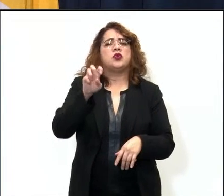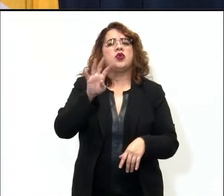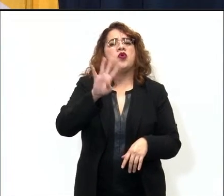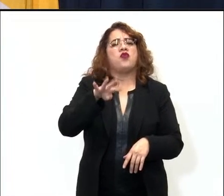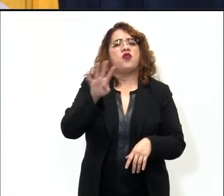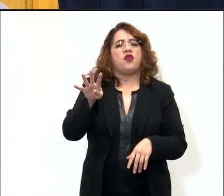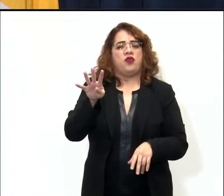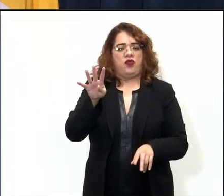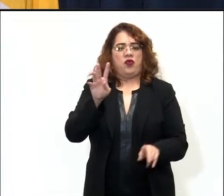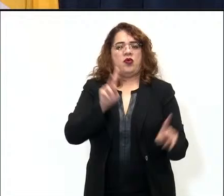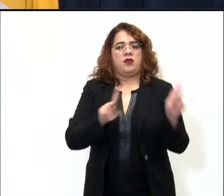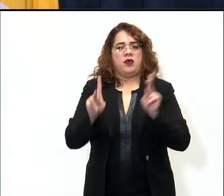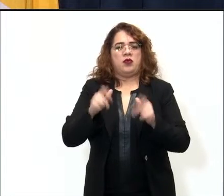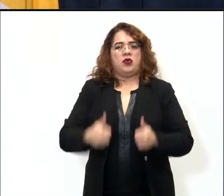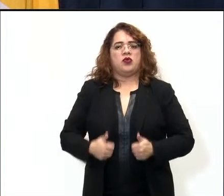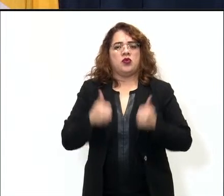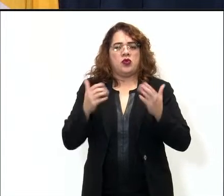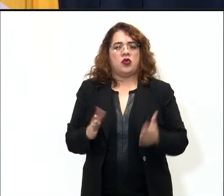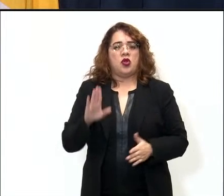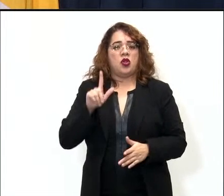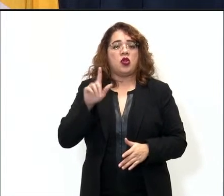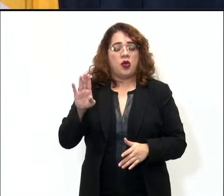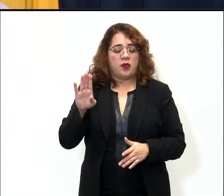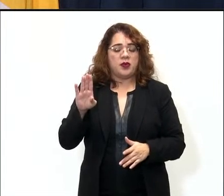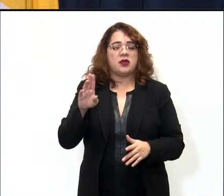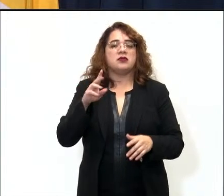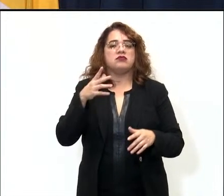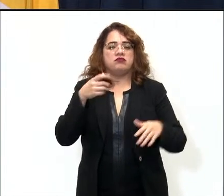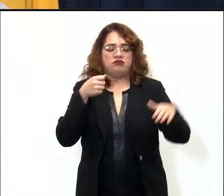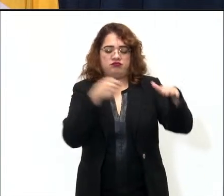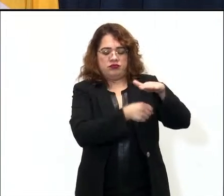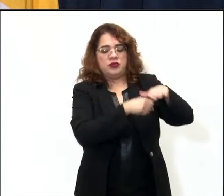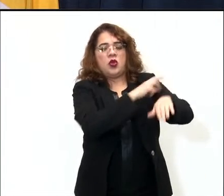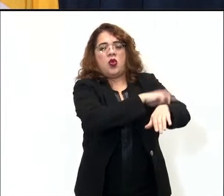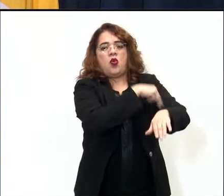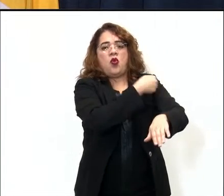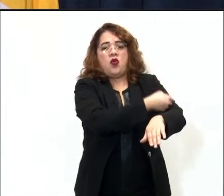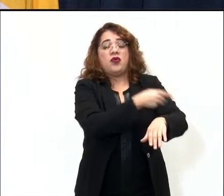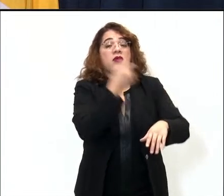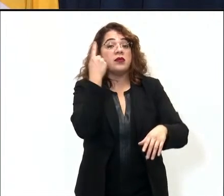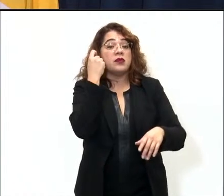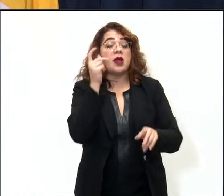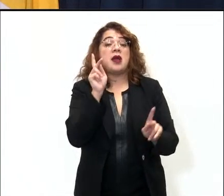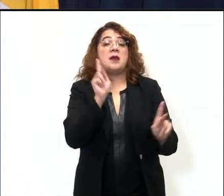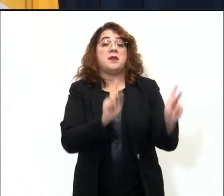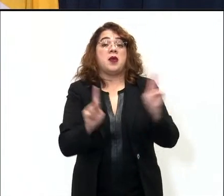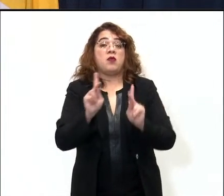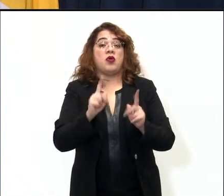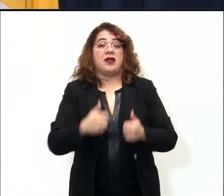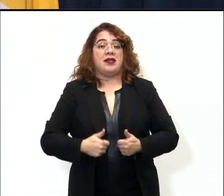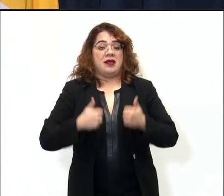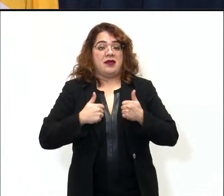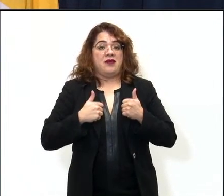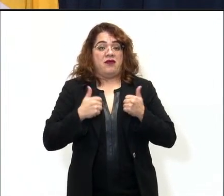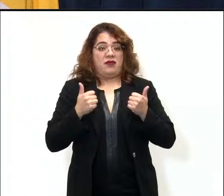244 residentes de Long Beach están hospitalizados con COVID-19. Estos son personas que son residentes de Long Beach y